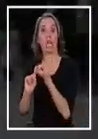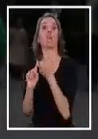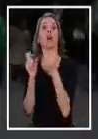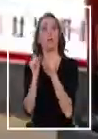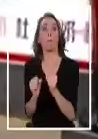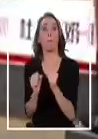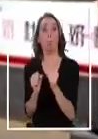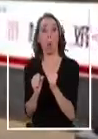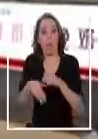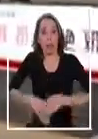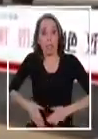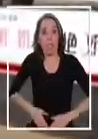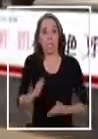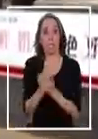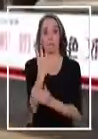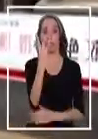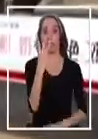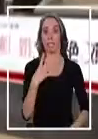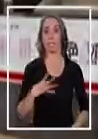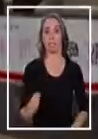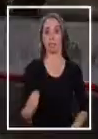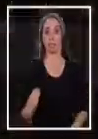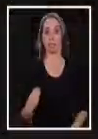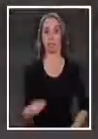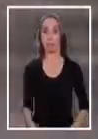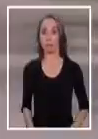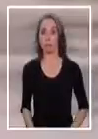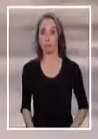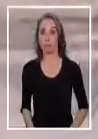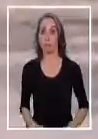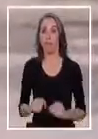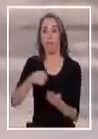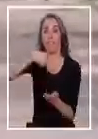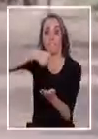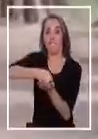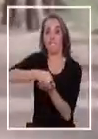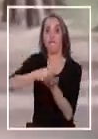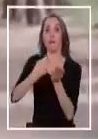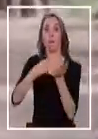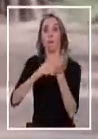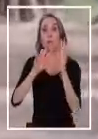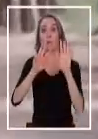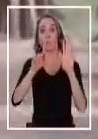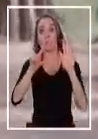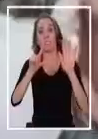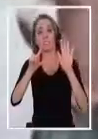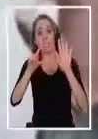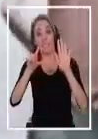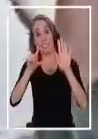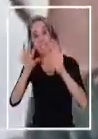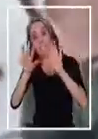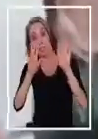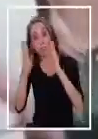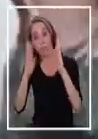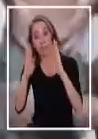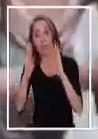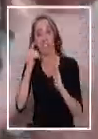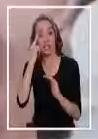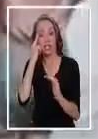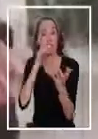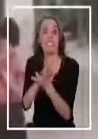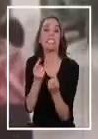tener hasta 3 hijos. A finales de los 70, China enfrentaba una crisis económica